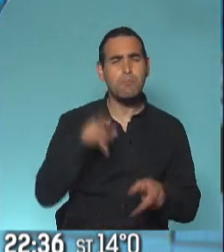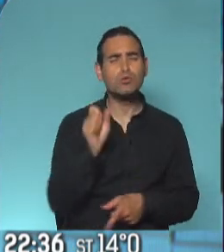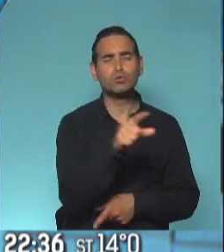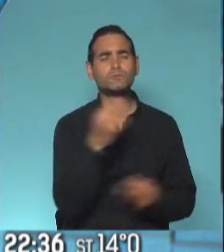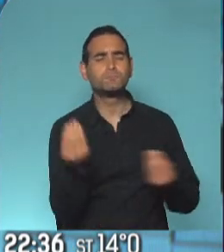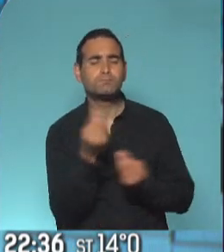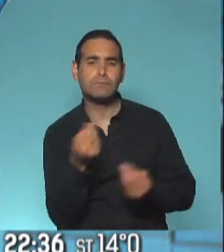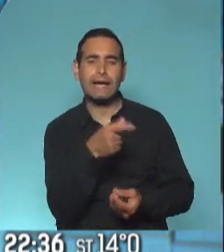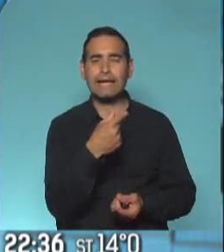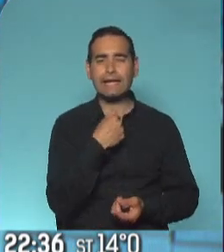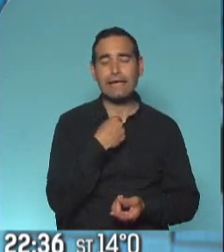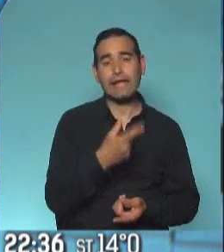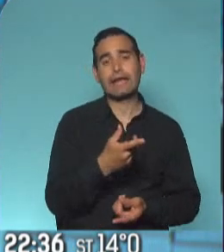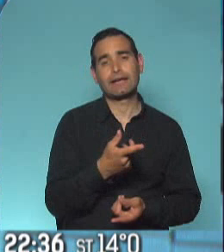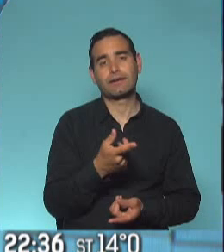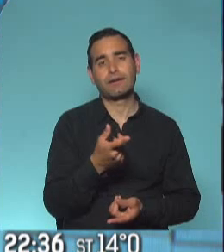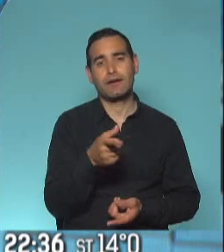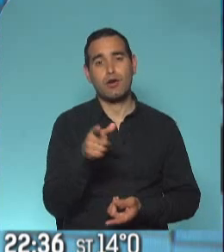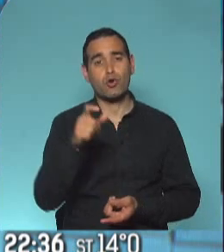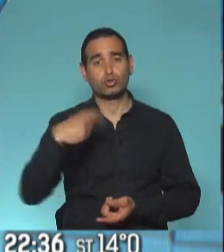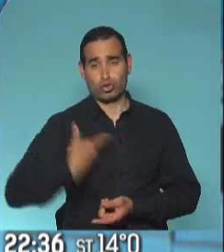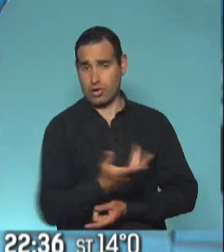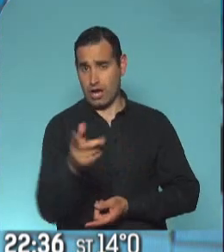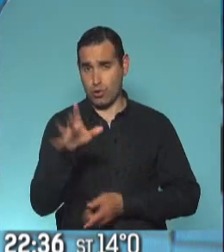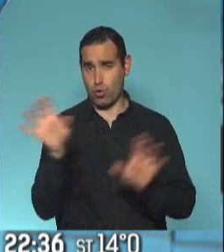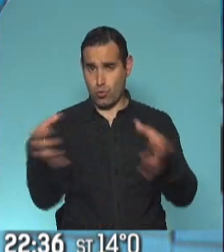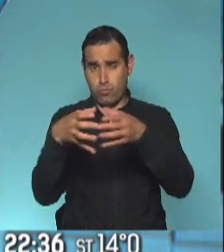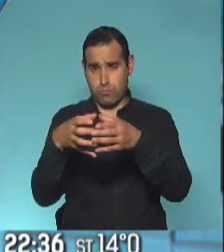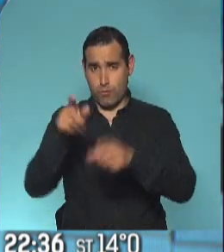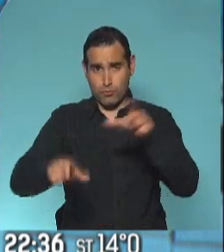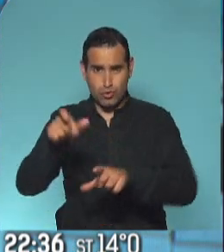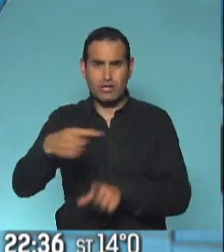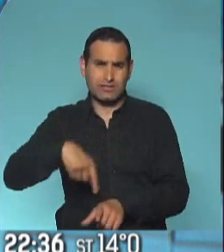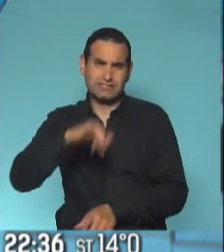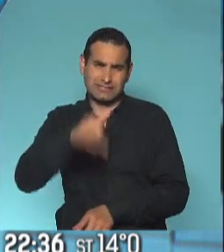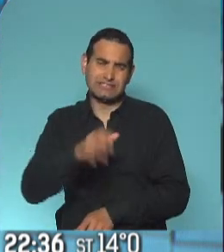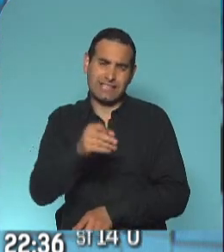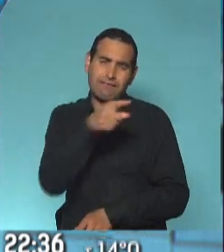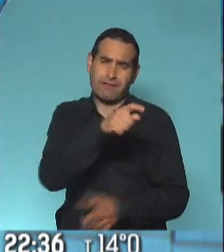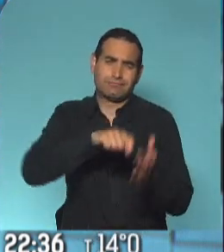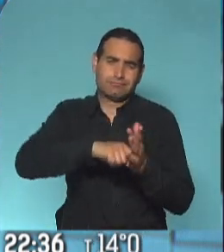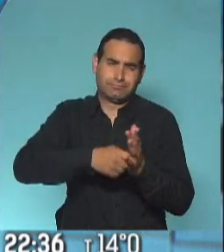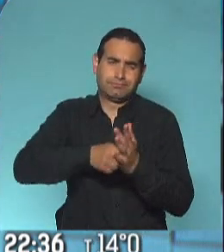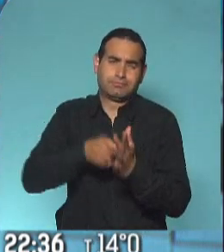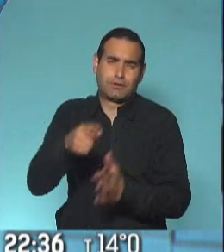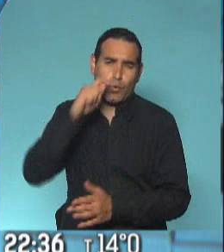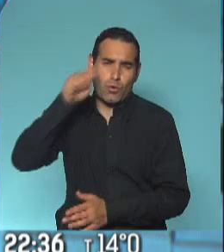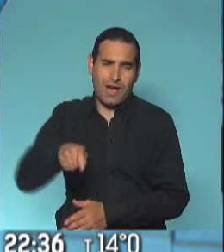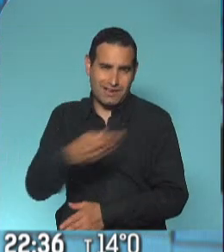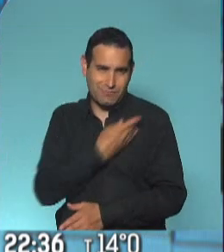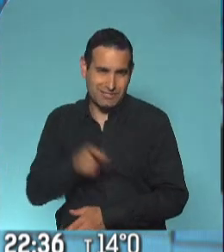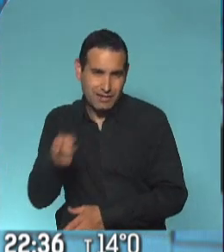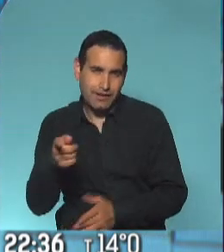de algún modo dar por sentado que hay un sector de la sociedad que efectivamente ya da por hecho que él quiso influir en Ucrania